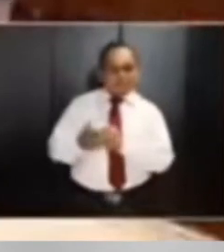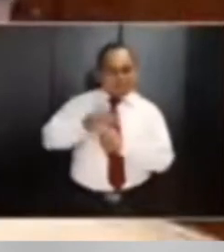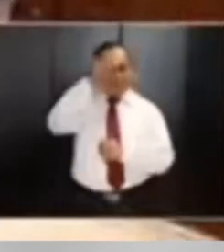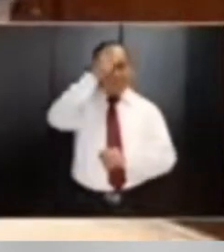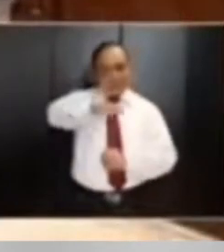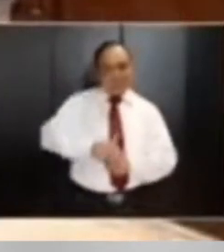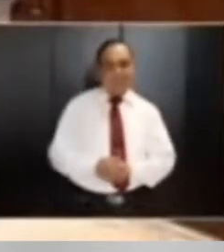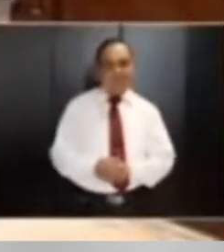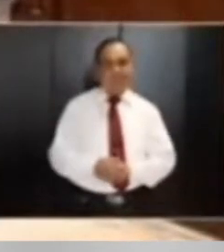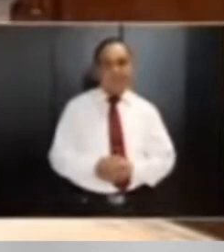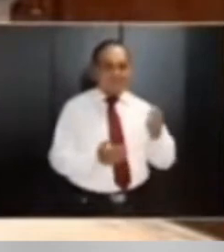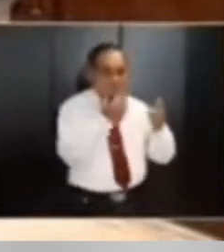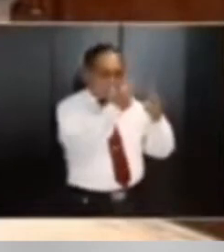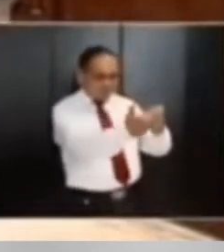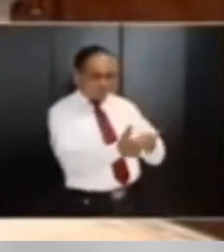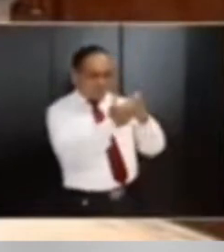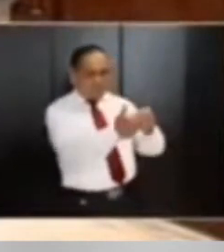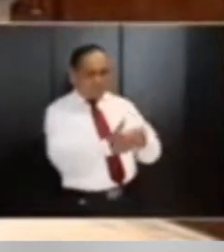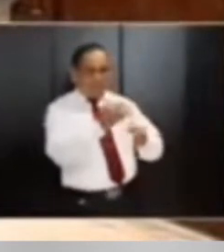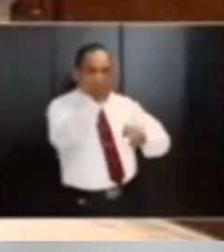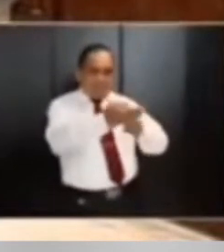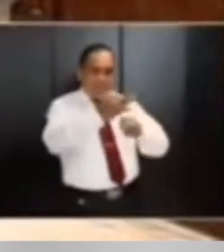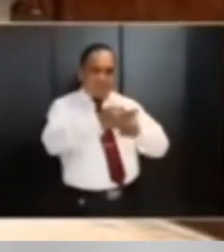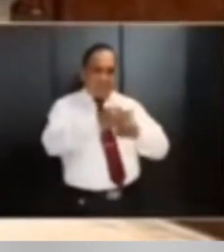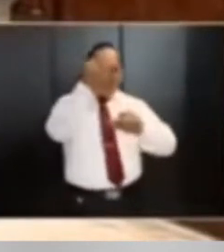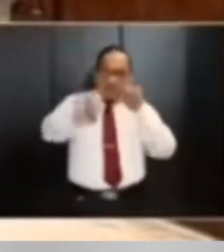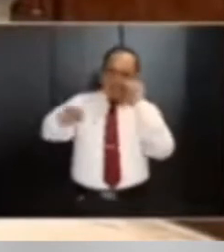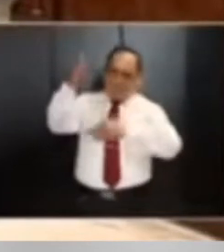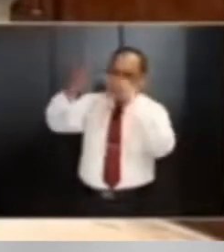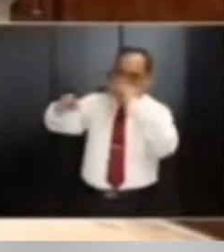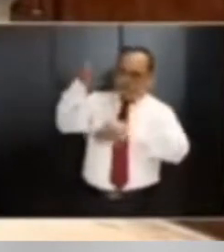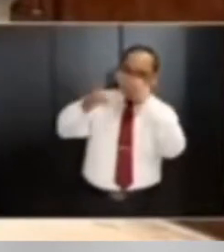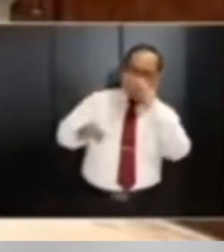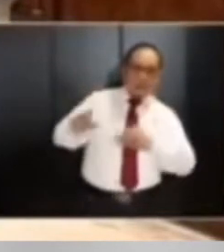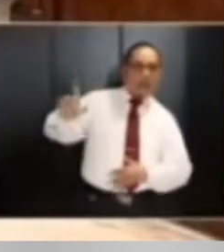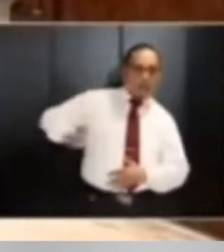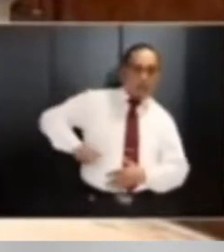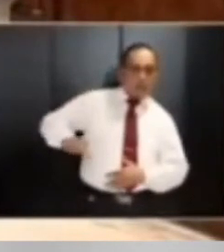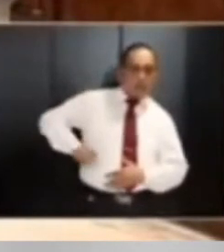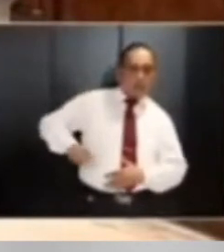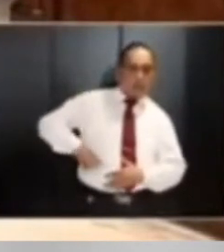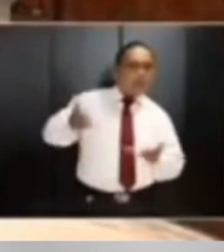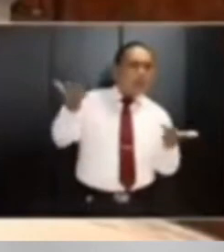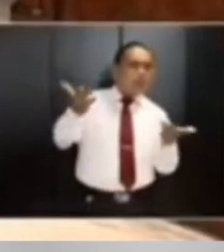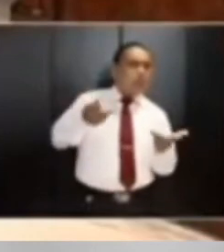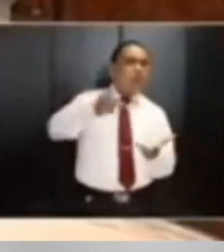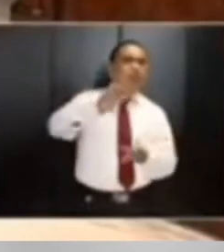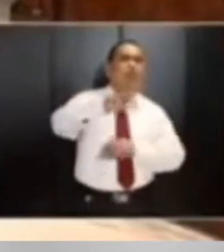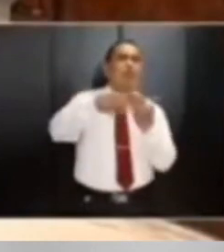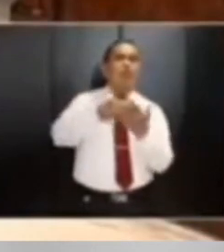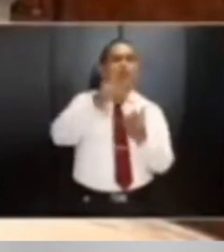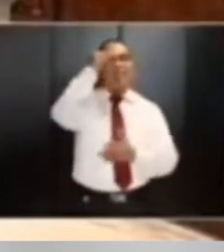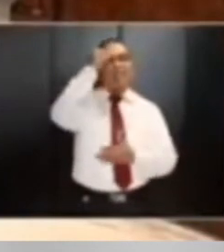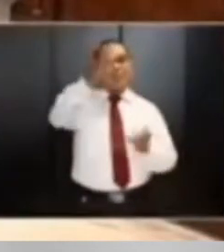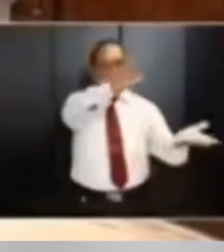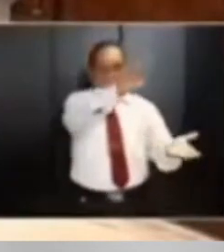esos proveedores son los que siguen insultando ahorita al gobierno de todos que no se les paga de cuestiones que entregaron a destiempo y